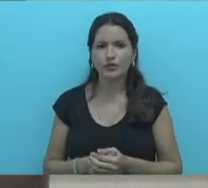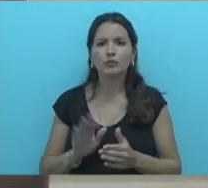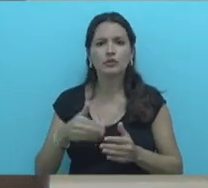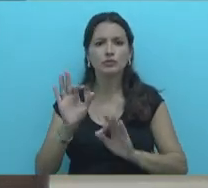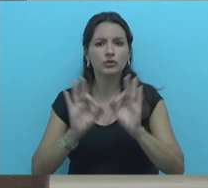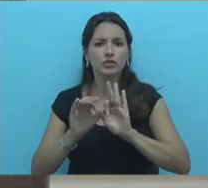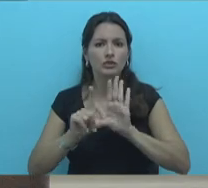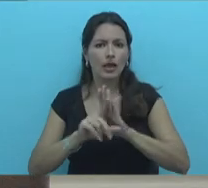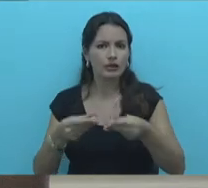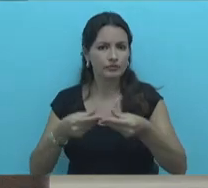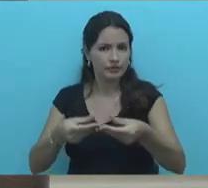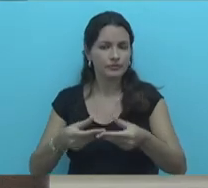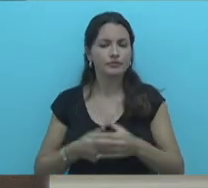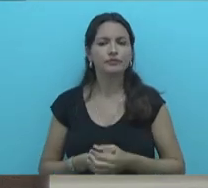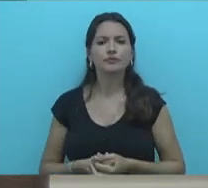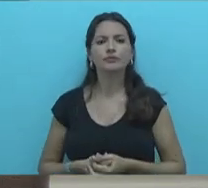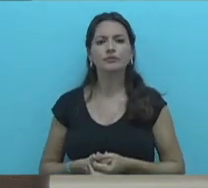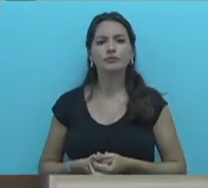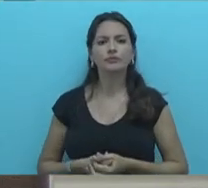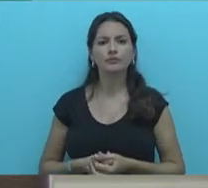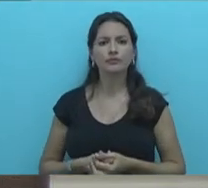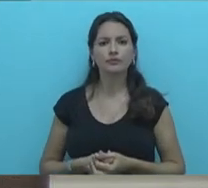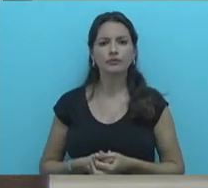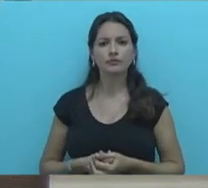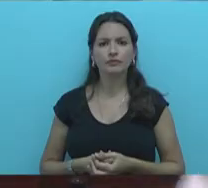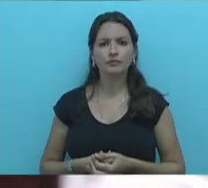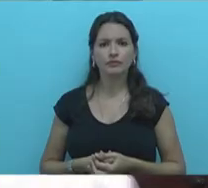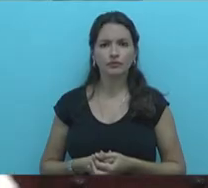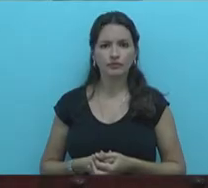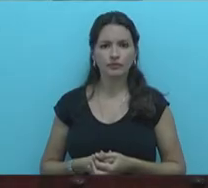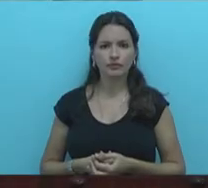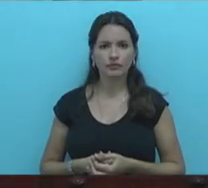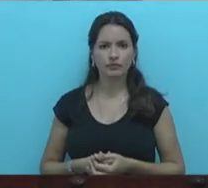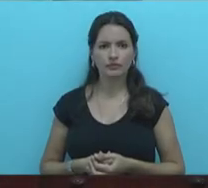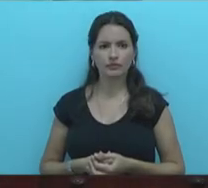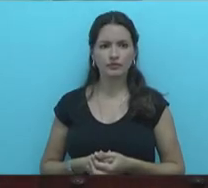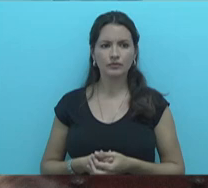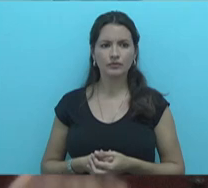ley al recinto. Gracias. Gracias, diputada. Diputada Chialbo, tiene uso de la palabra.